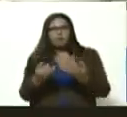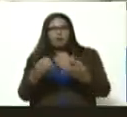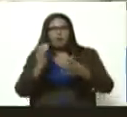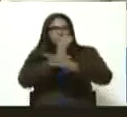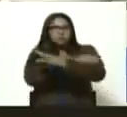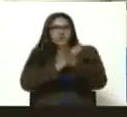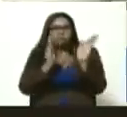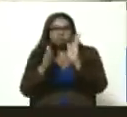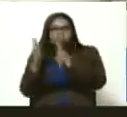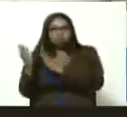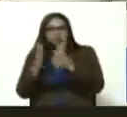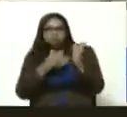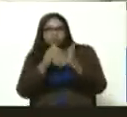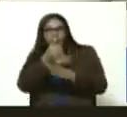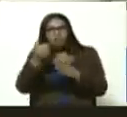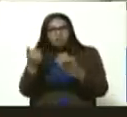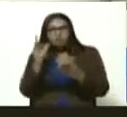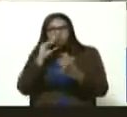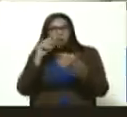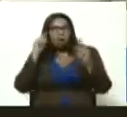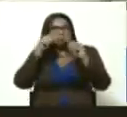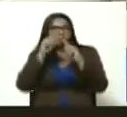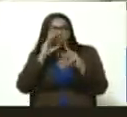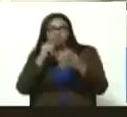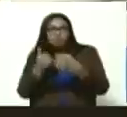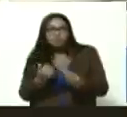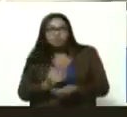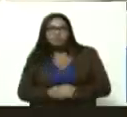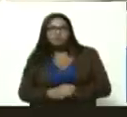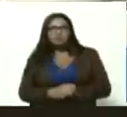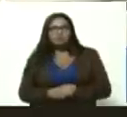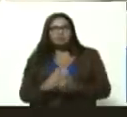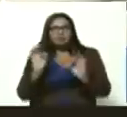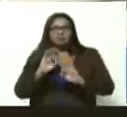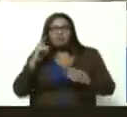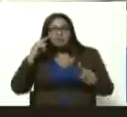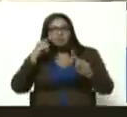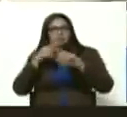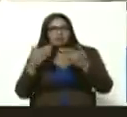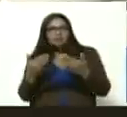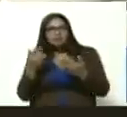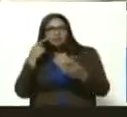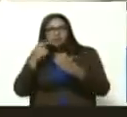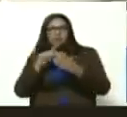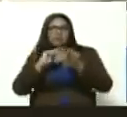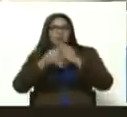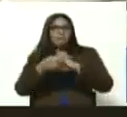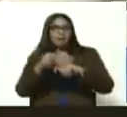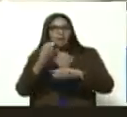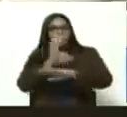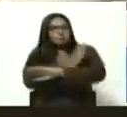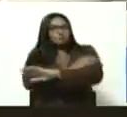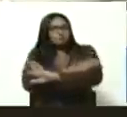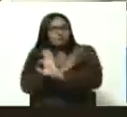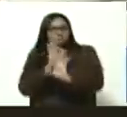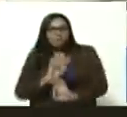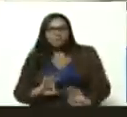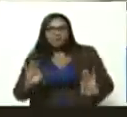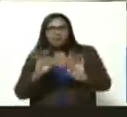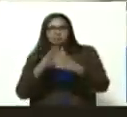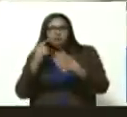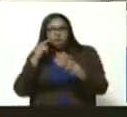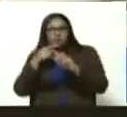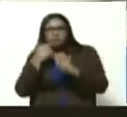cada quien por su lado no hay coherencia nada indica que eso vaya a cambiar en la posición todo